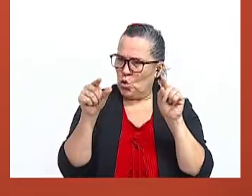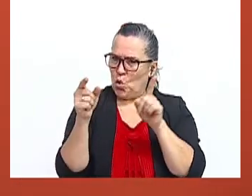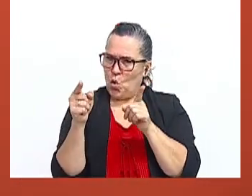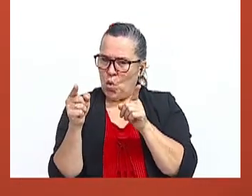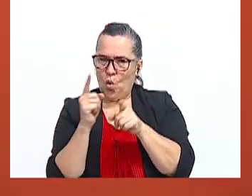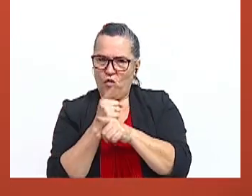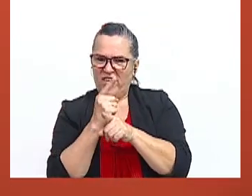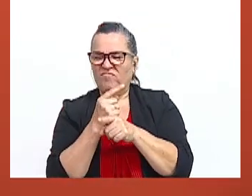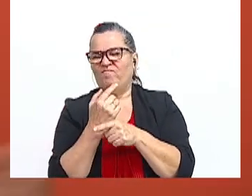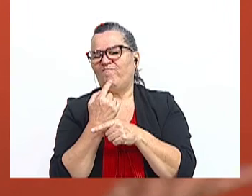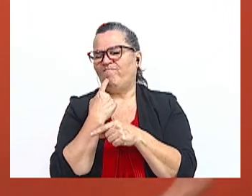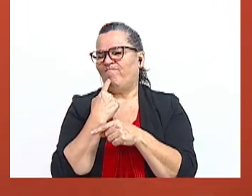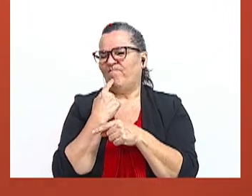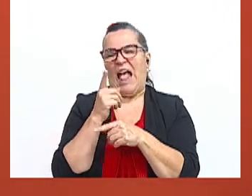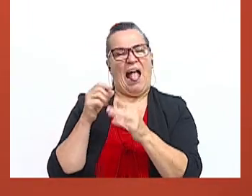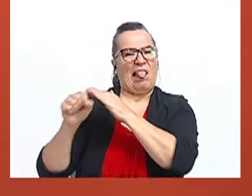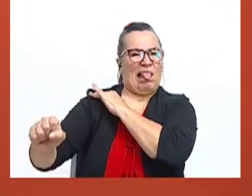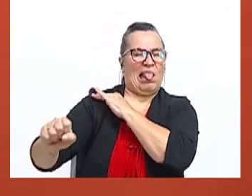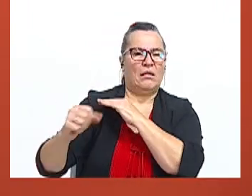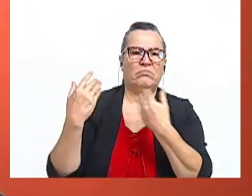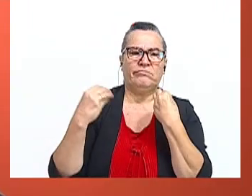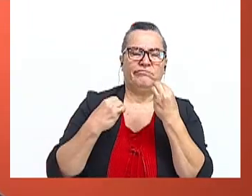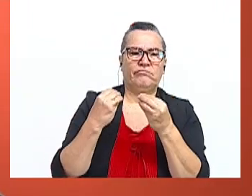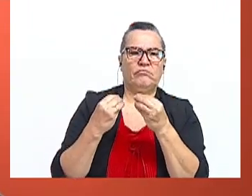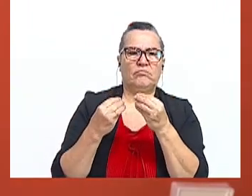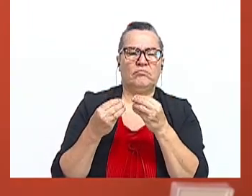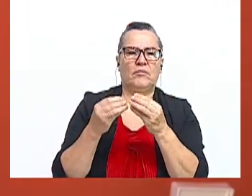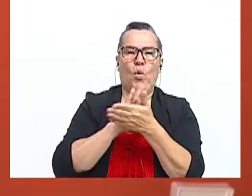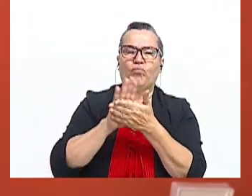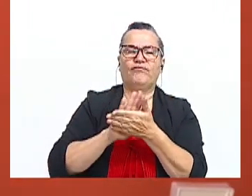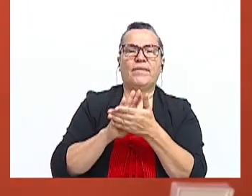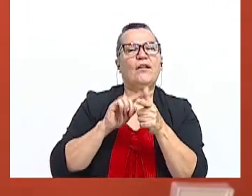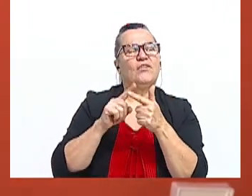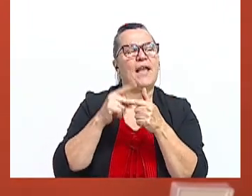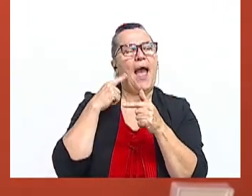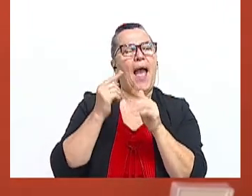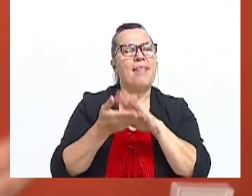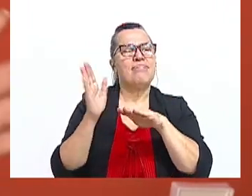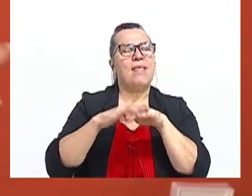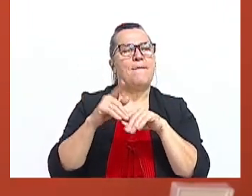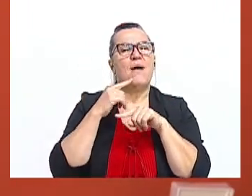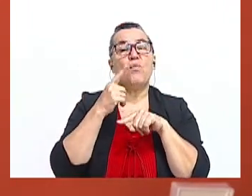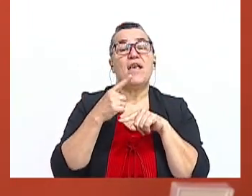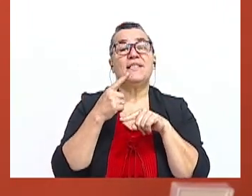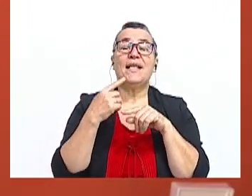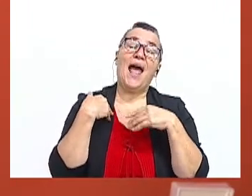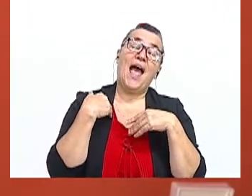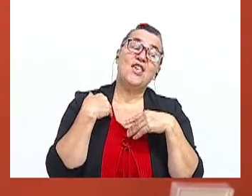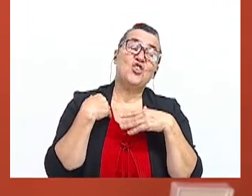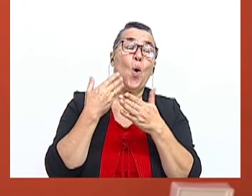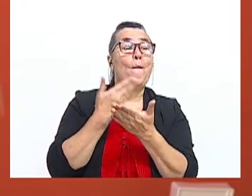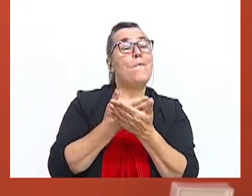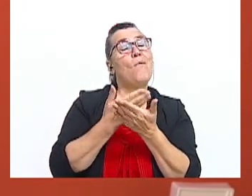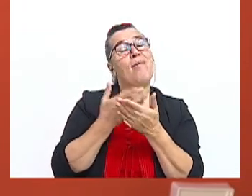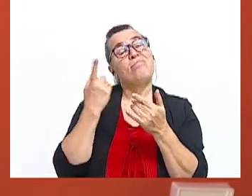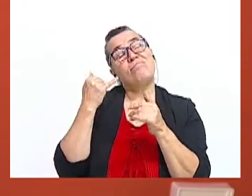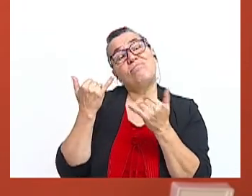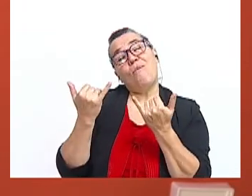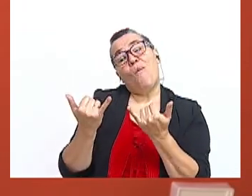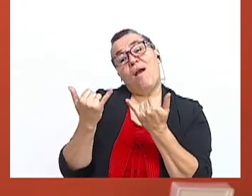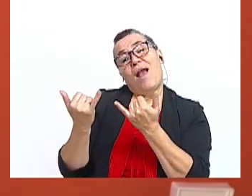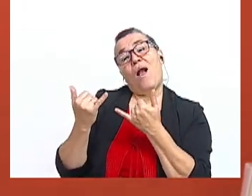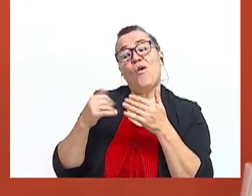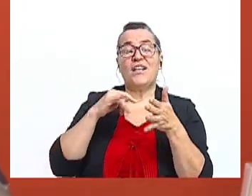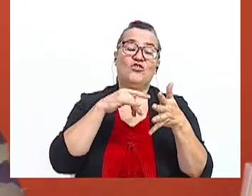a pensar que esta metió la pata y se está retractando. Ya sé. Le voy a tender una trampa y le voy a decir que fue que lo estaba probando porque ahorita